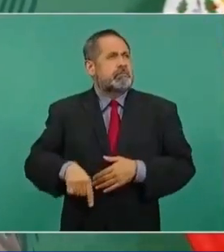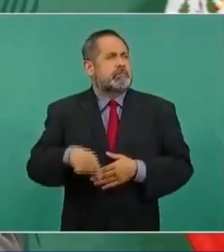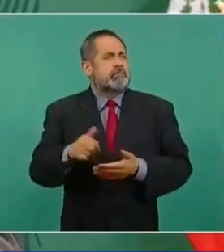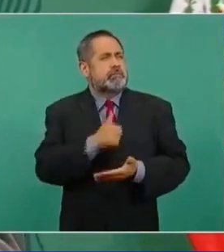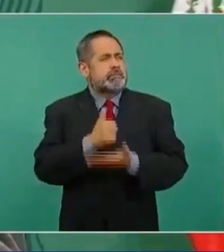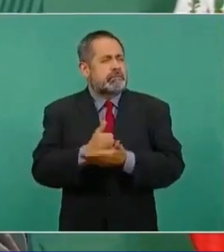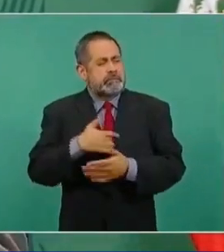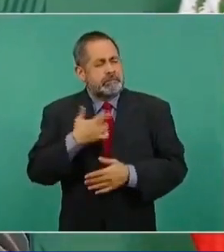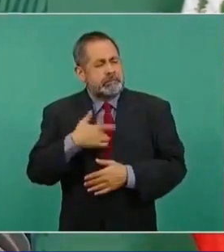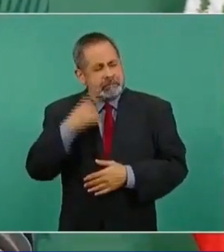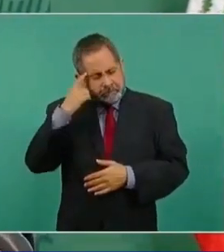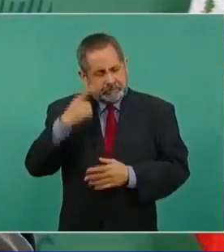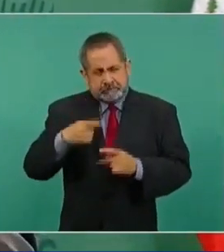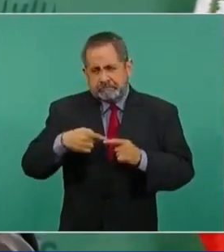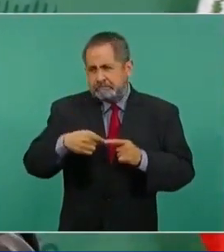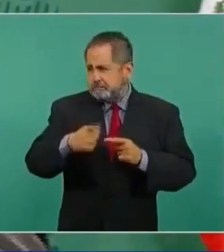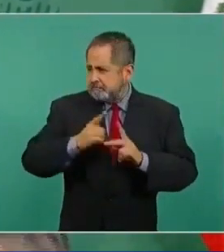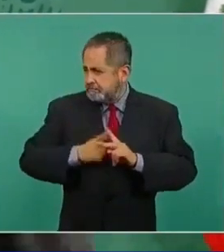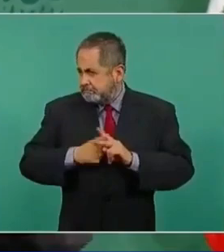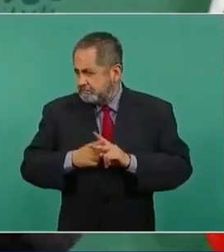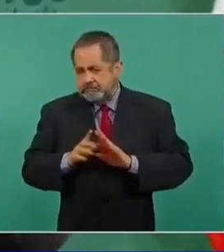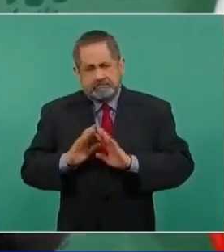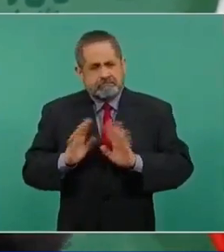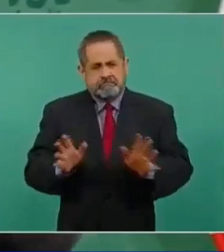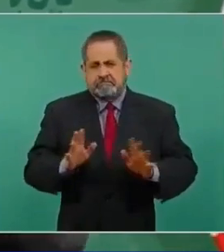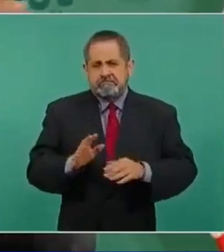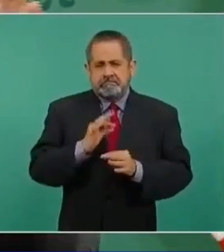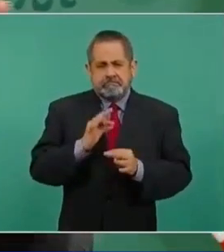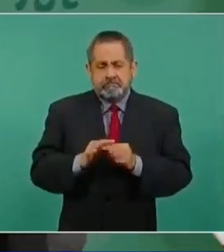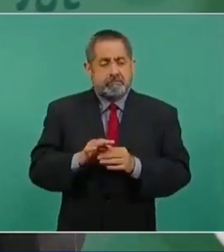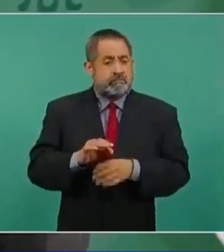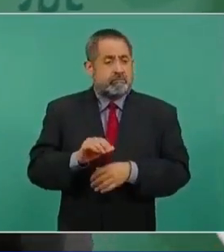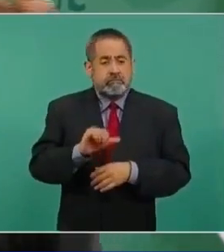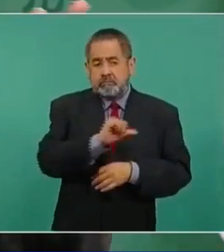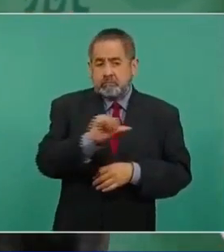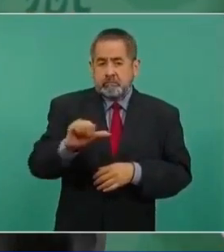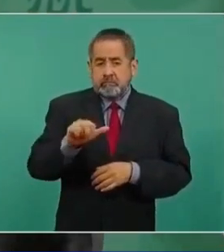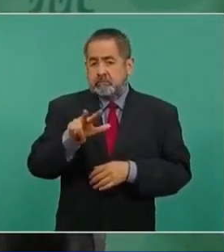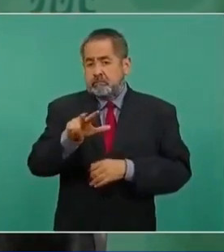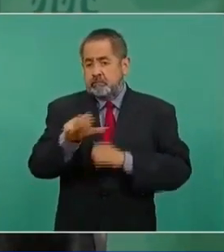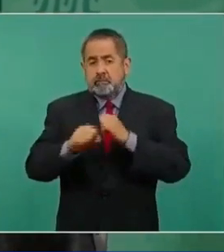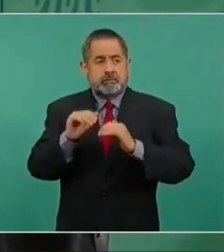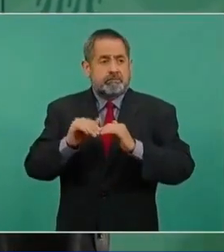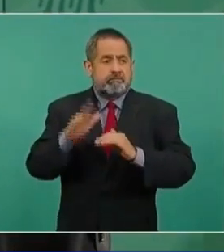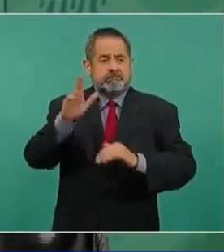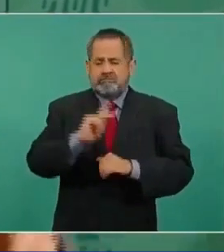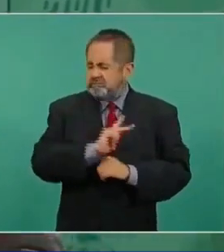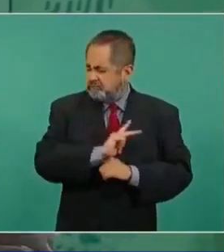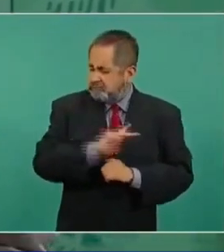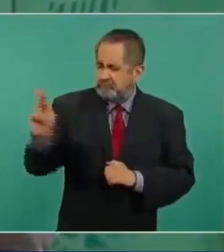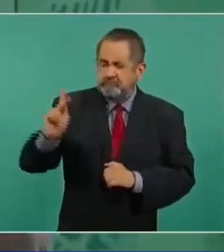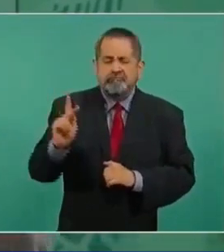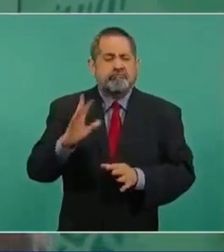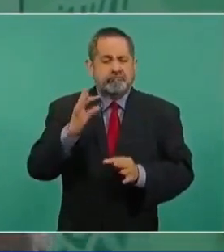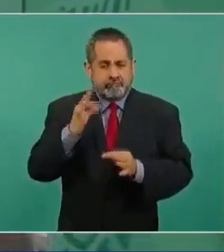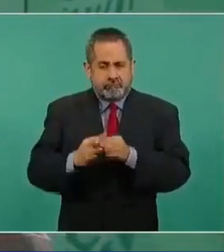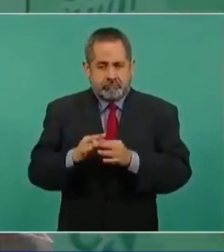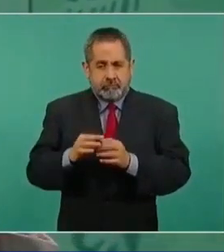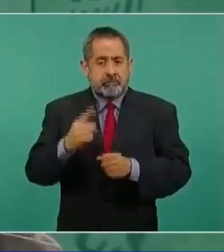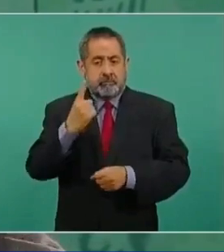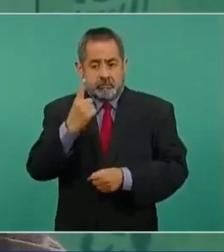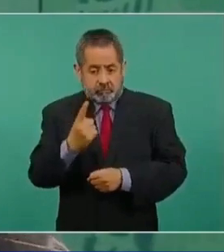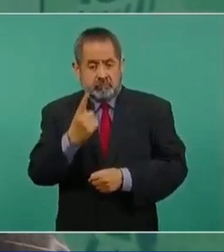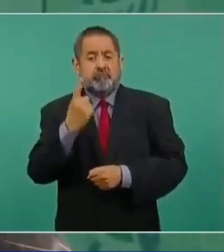según avances, ya se van a tener vacunados todos con segunda